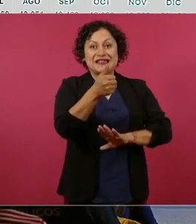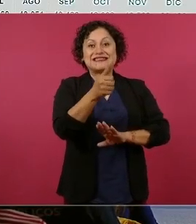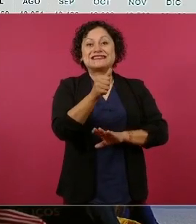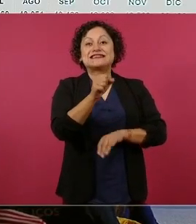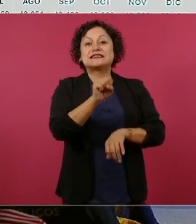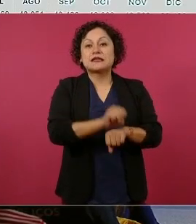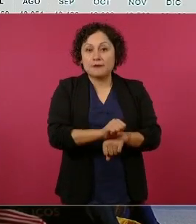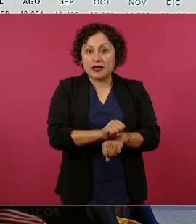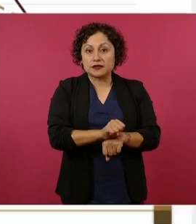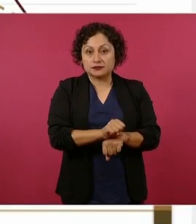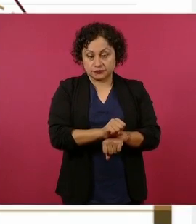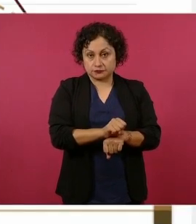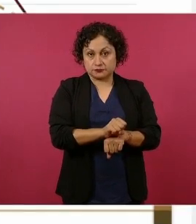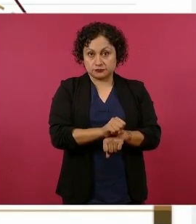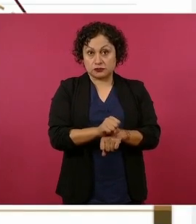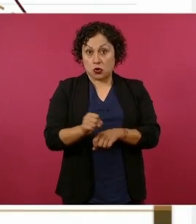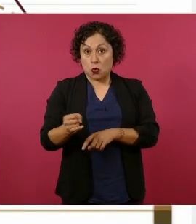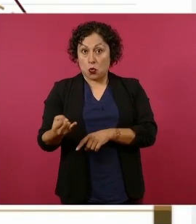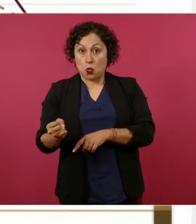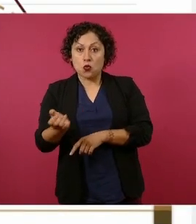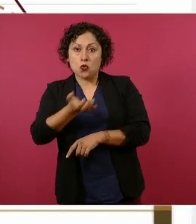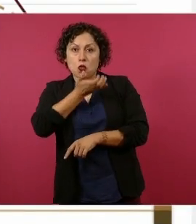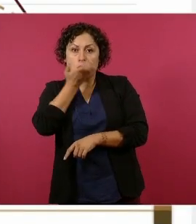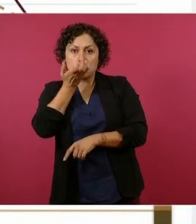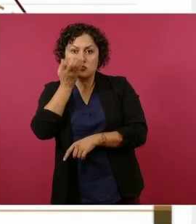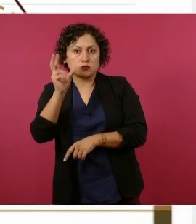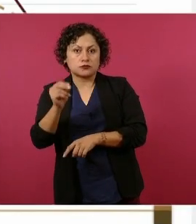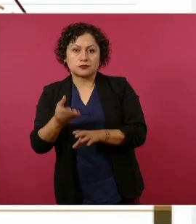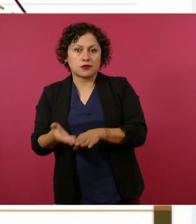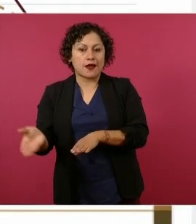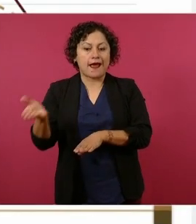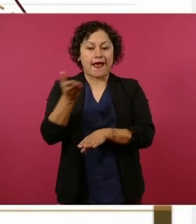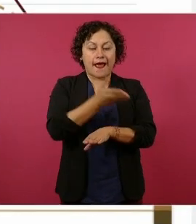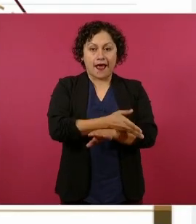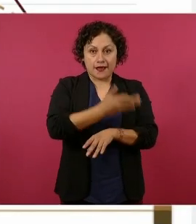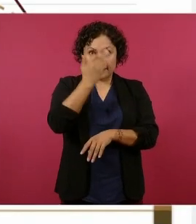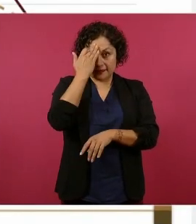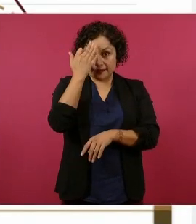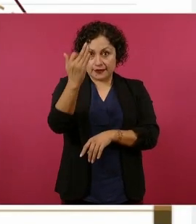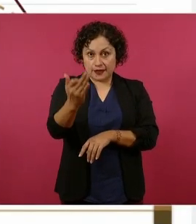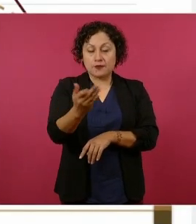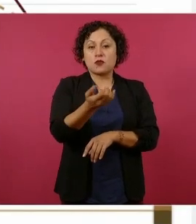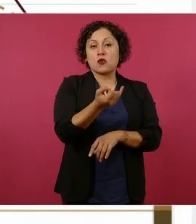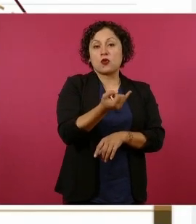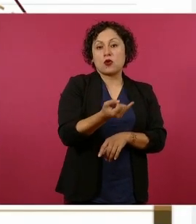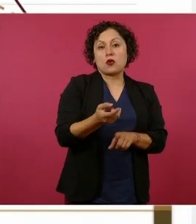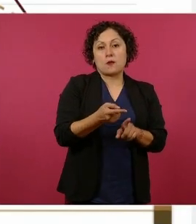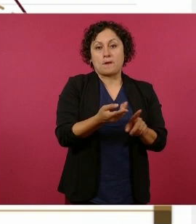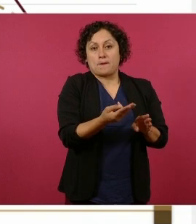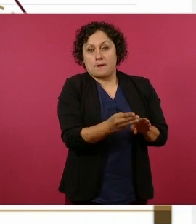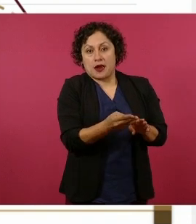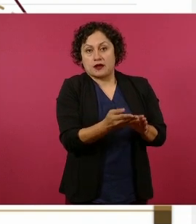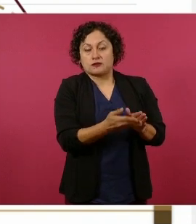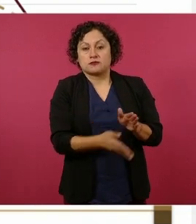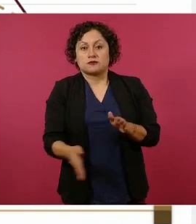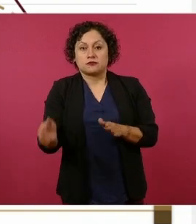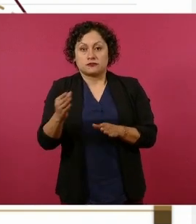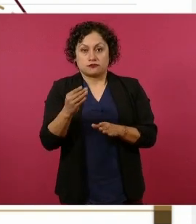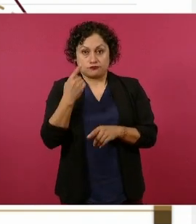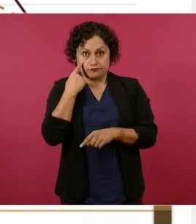fechas previstas del mes de junio hacia los principios de mayo. Este pico de verano por onda de